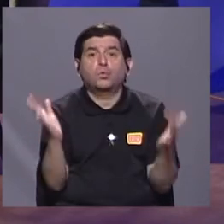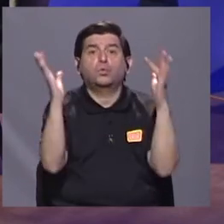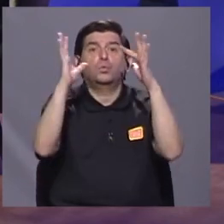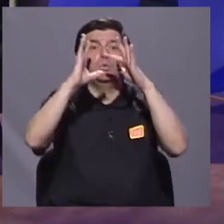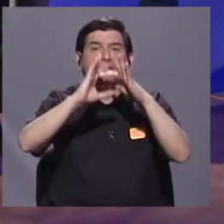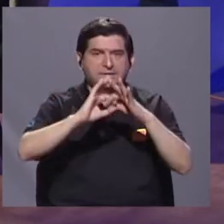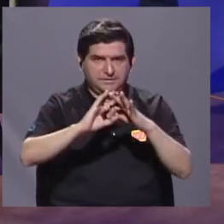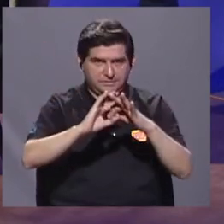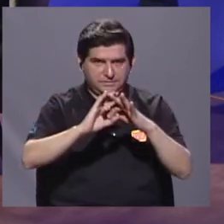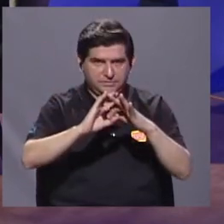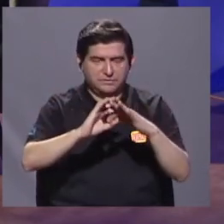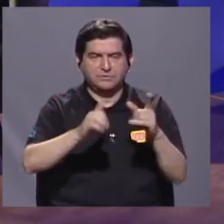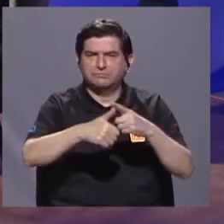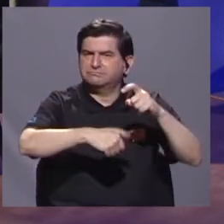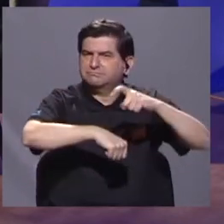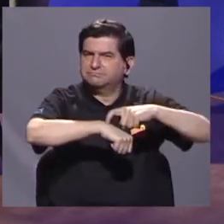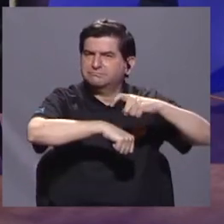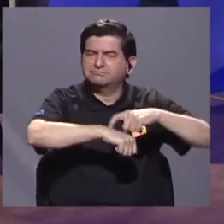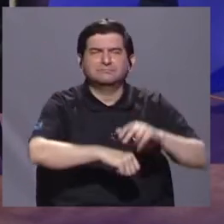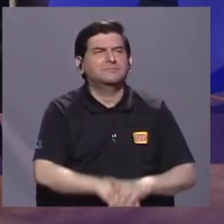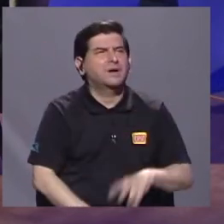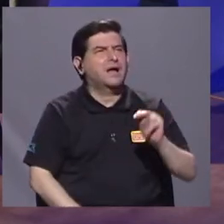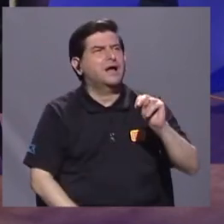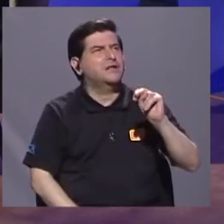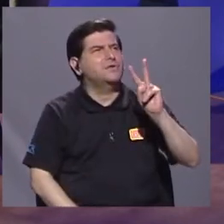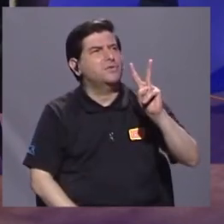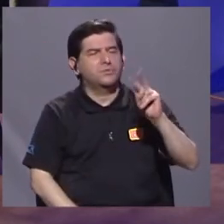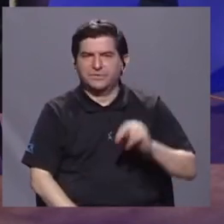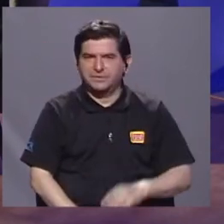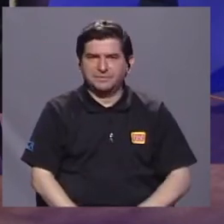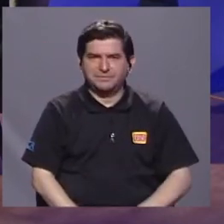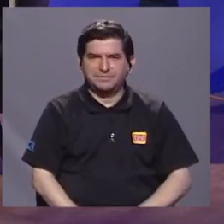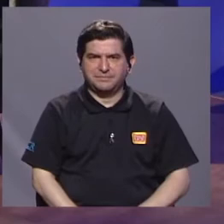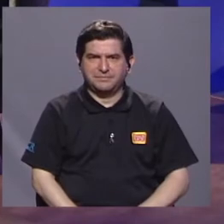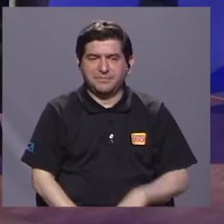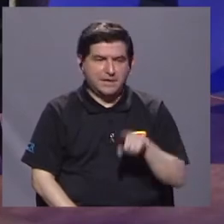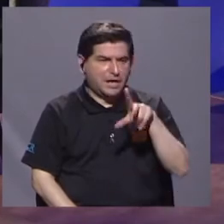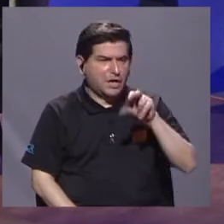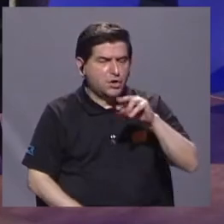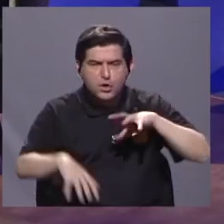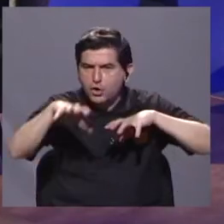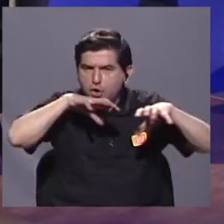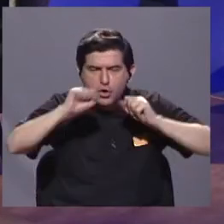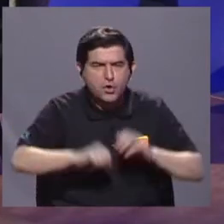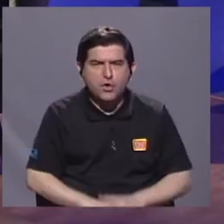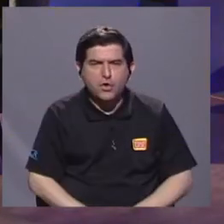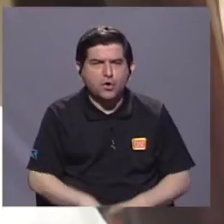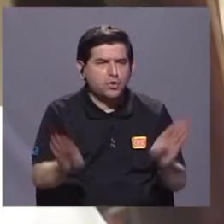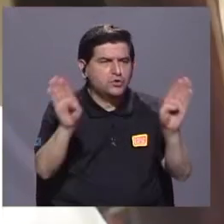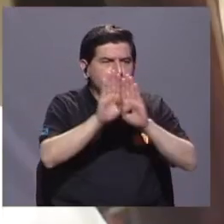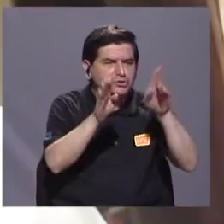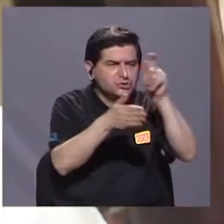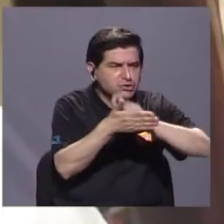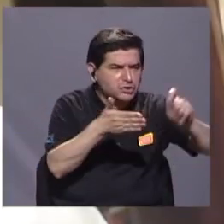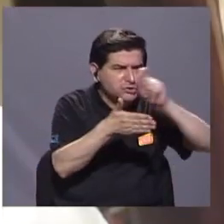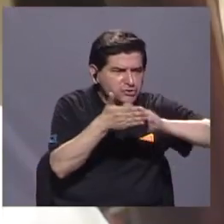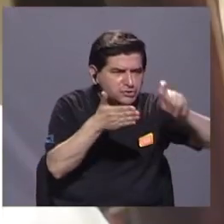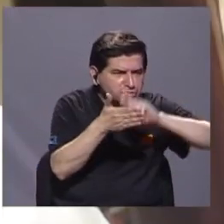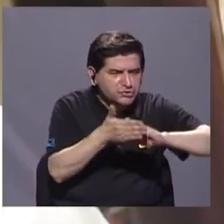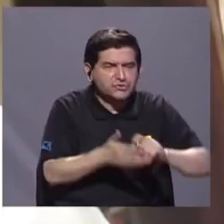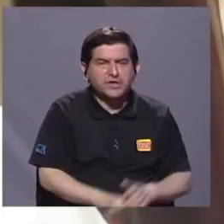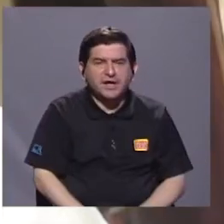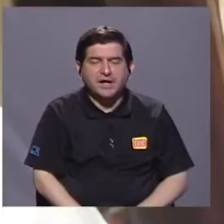asociado en un primer momento en noviembre, asociado a lo que es la no movilidad, cierres de escuelas, lo que es